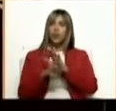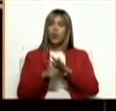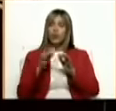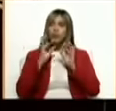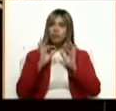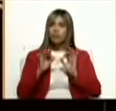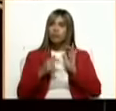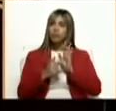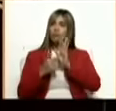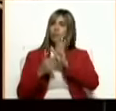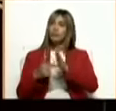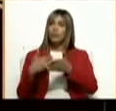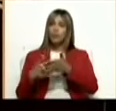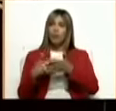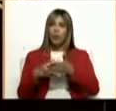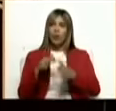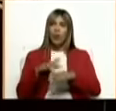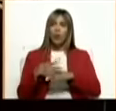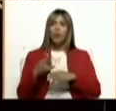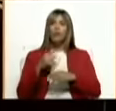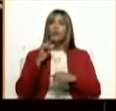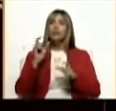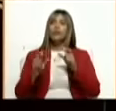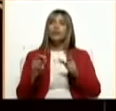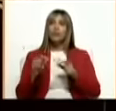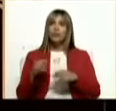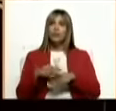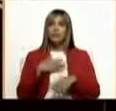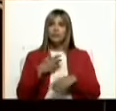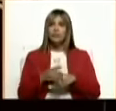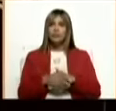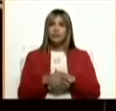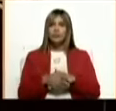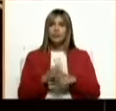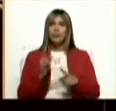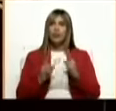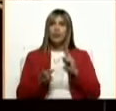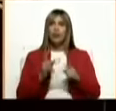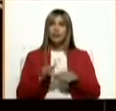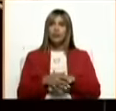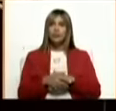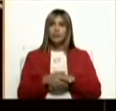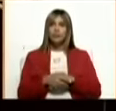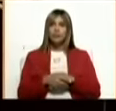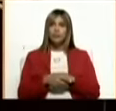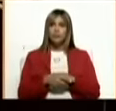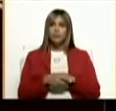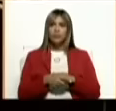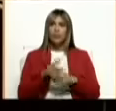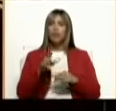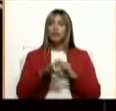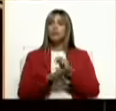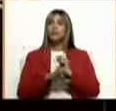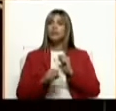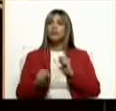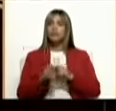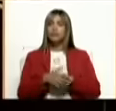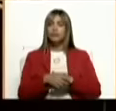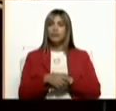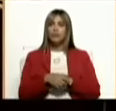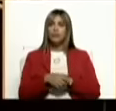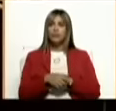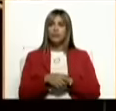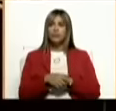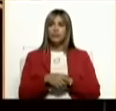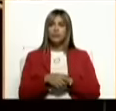comprobado por testimonios de quienes perpetraron, de algunos quienes perpetraron ese fraude